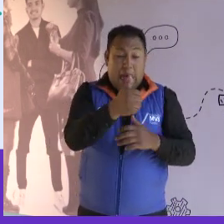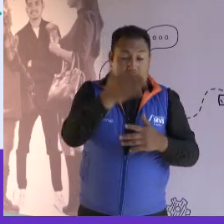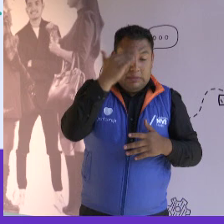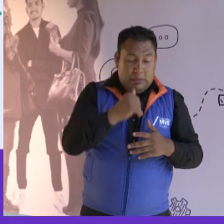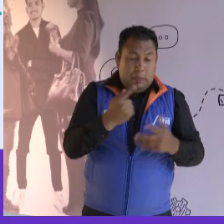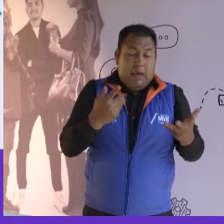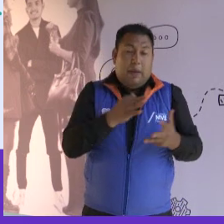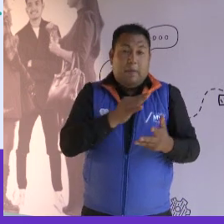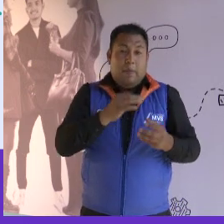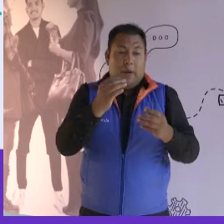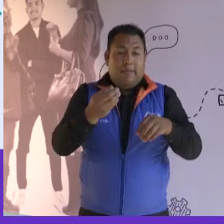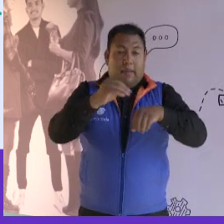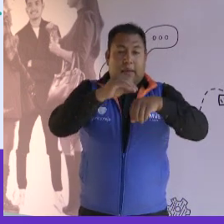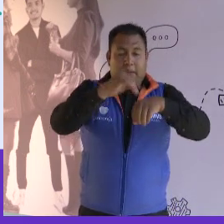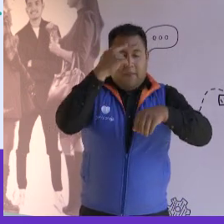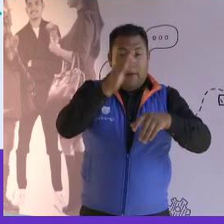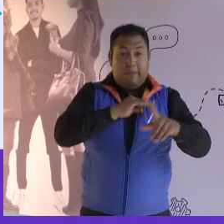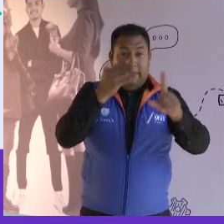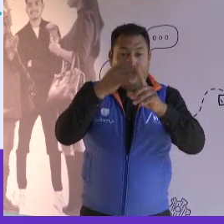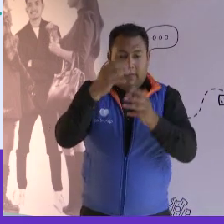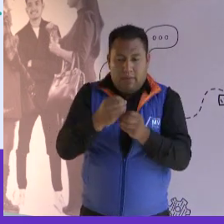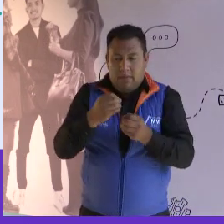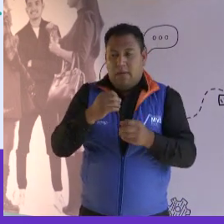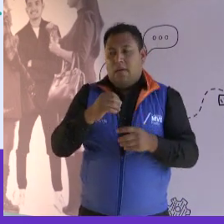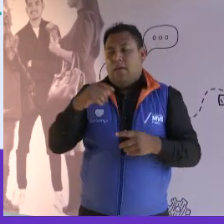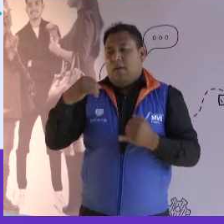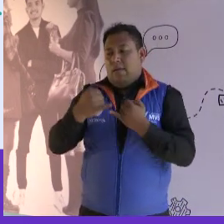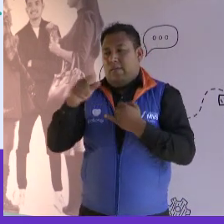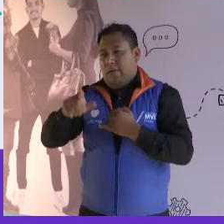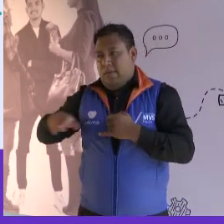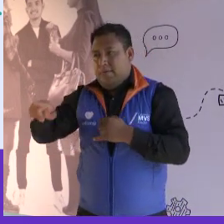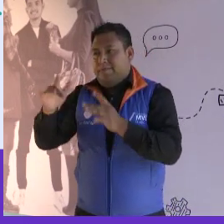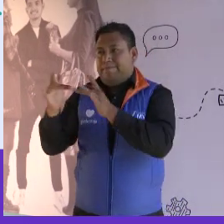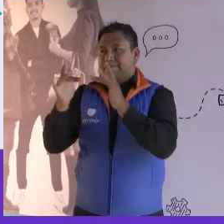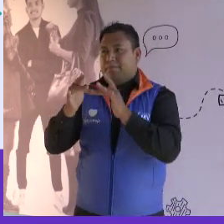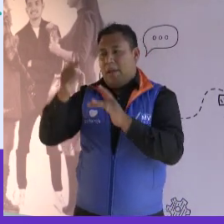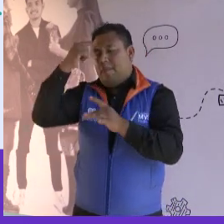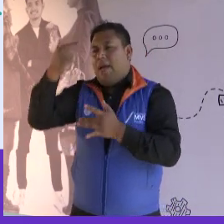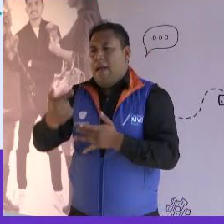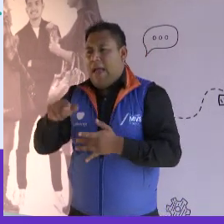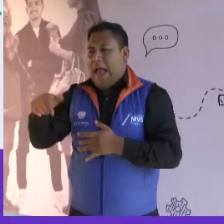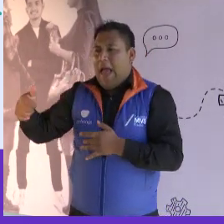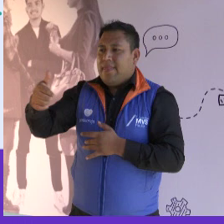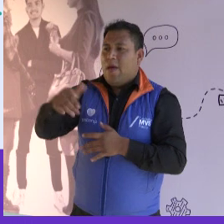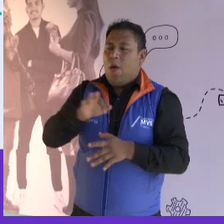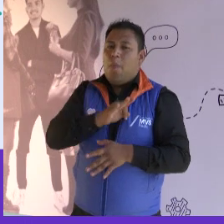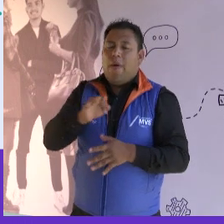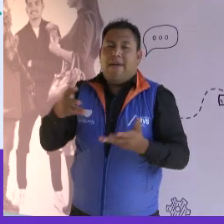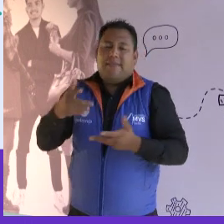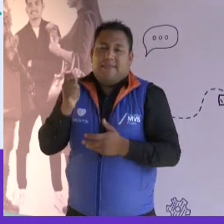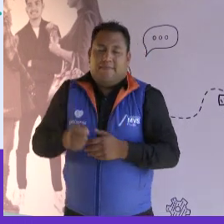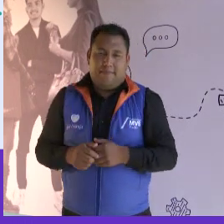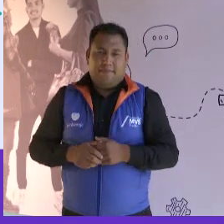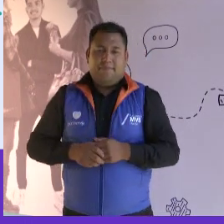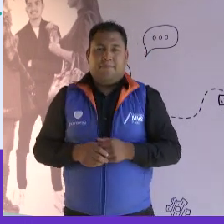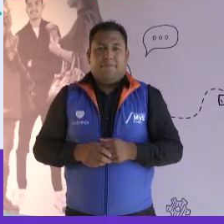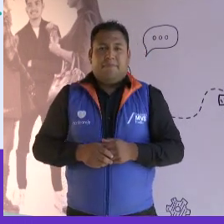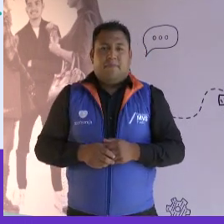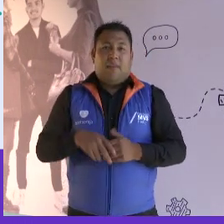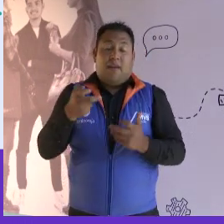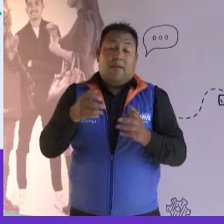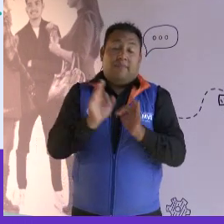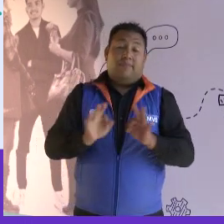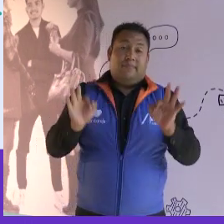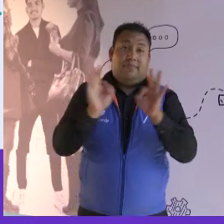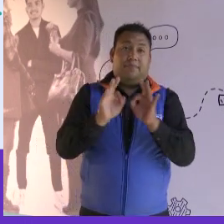los datos también para desde la red o hacer red y hablar con otros interlocutores. También